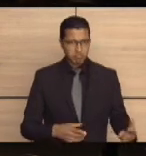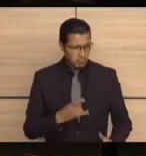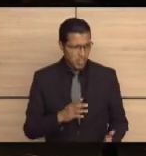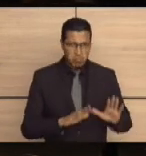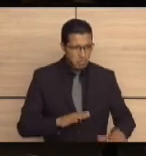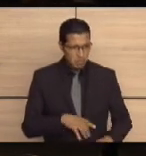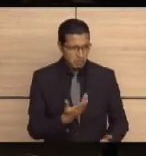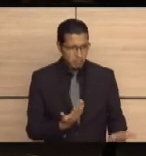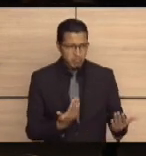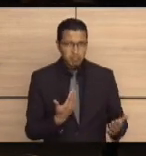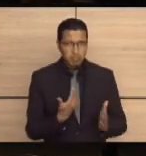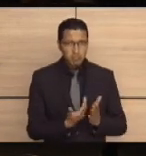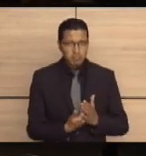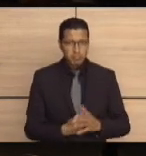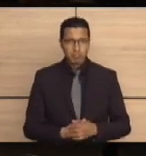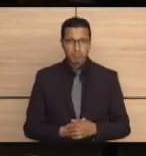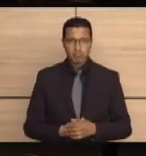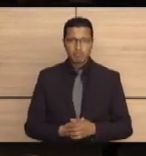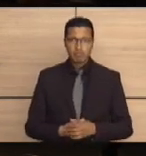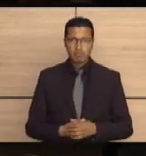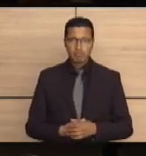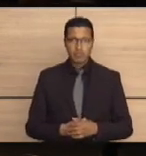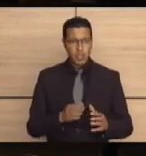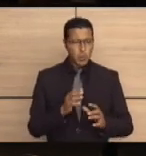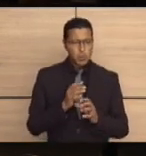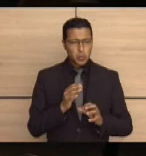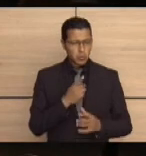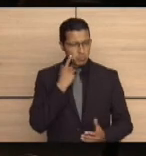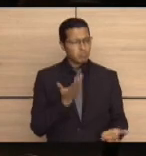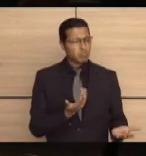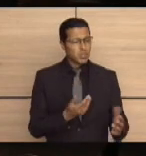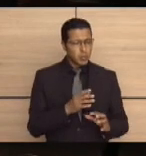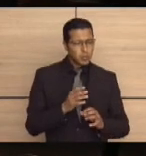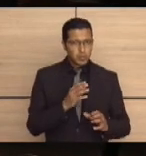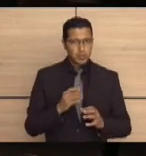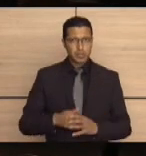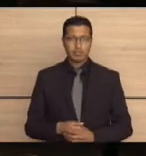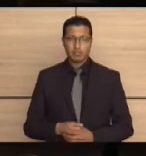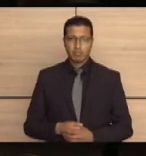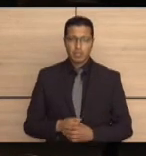mientras tanto. Para dar, dame un toque de saxofón ahí un rato. Va.